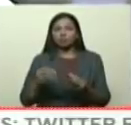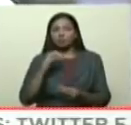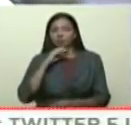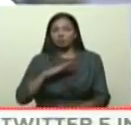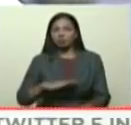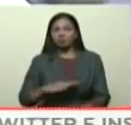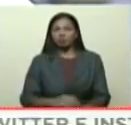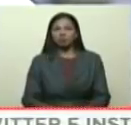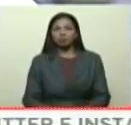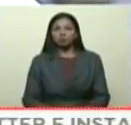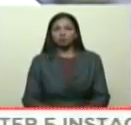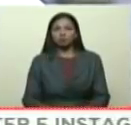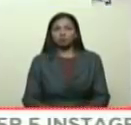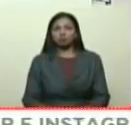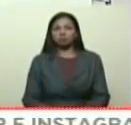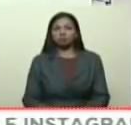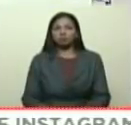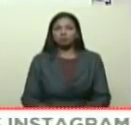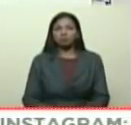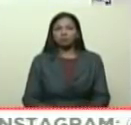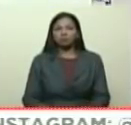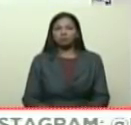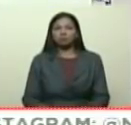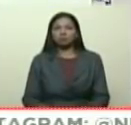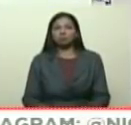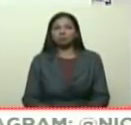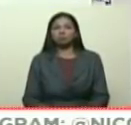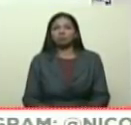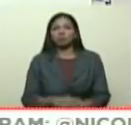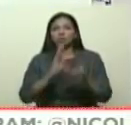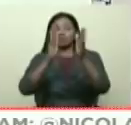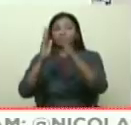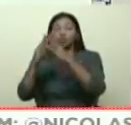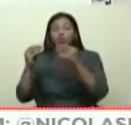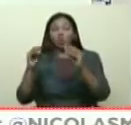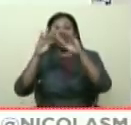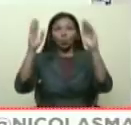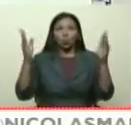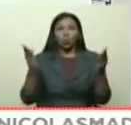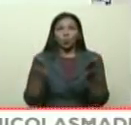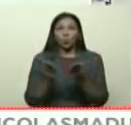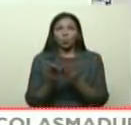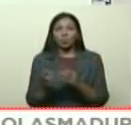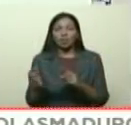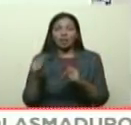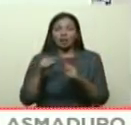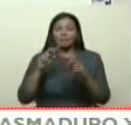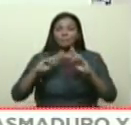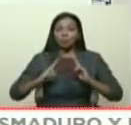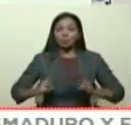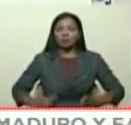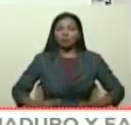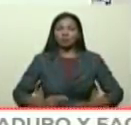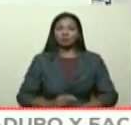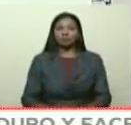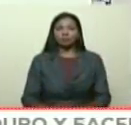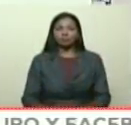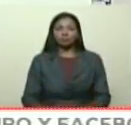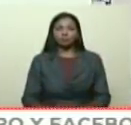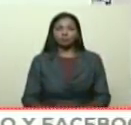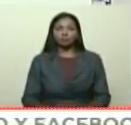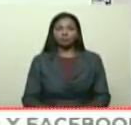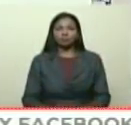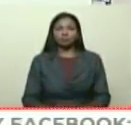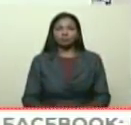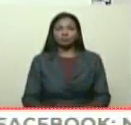y coordinador mundial de la Red por la Humanidad. Tenemos una